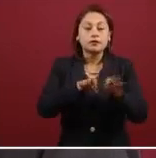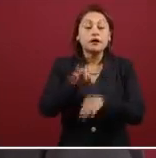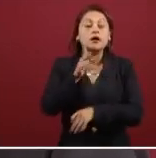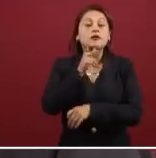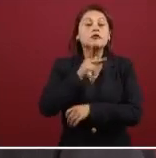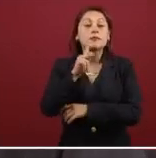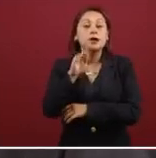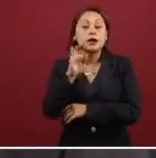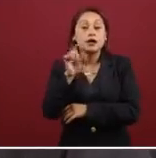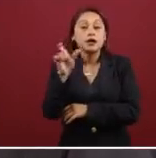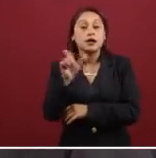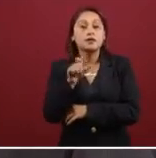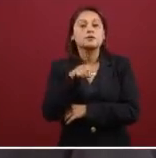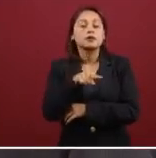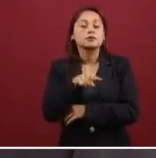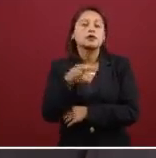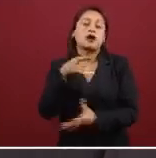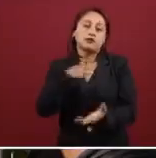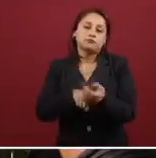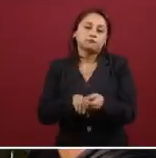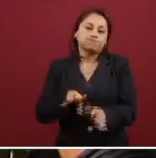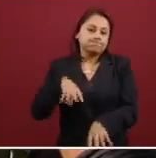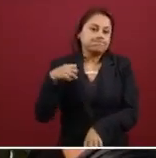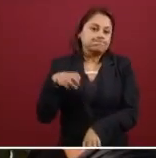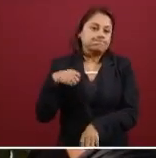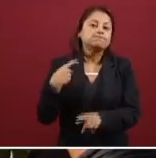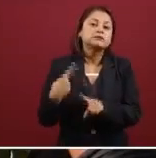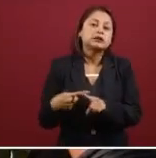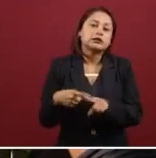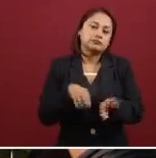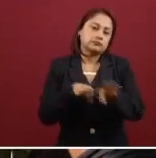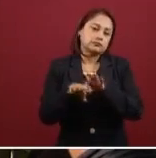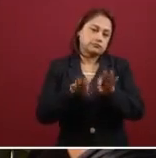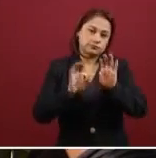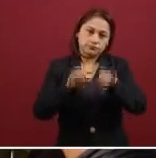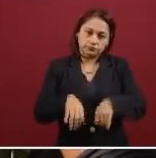mucho de sus trabajadores.